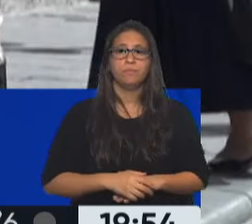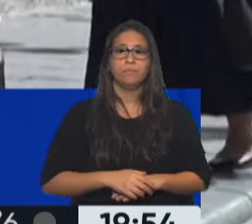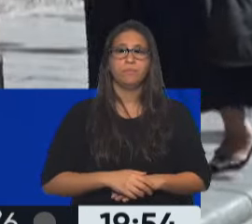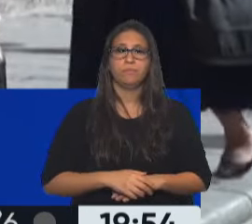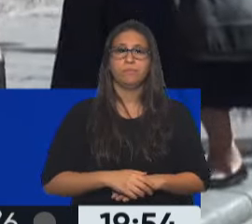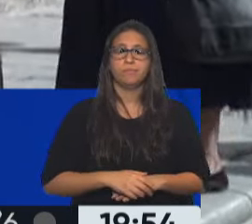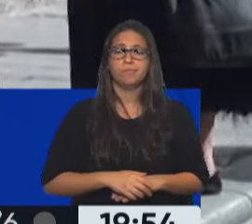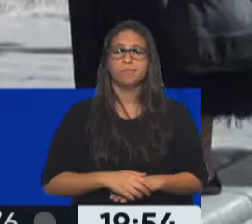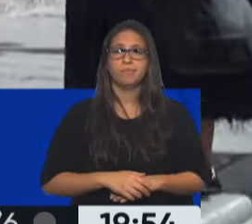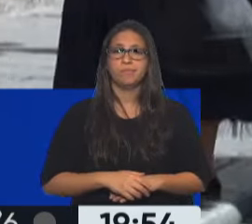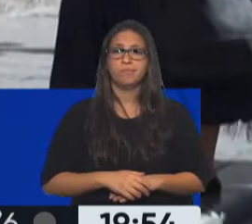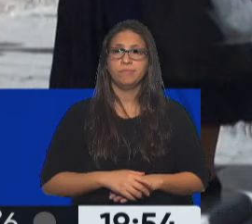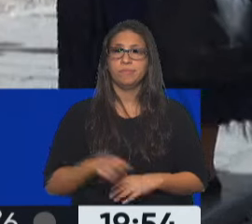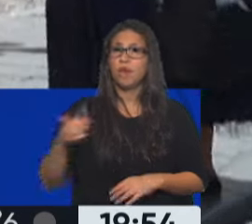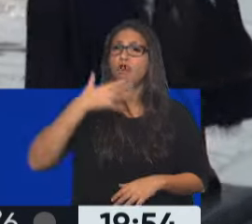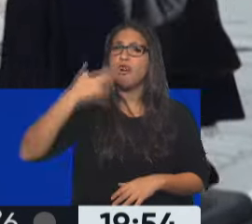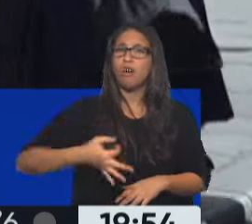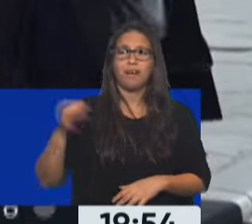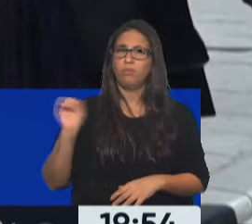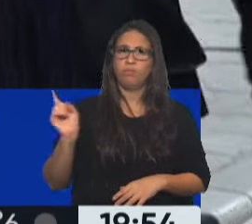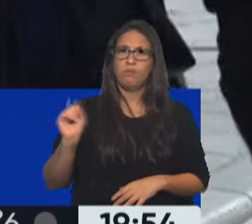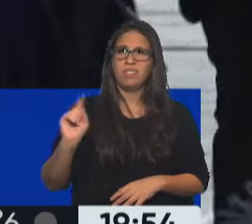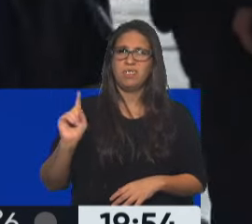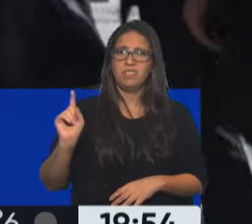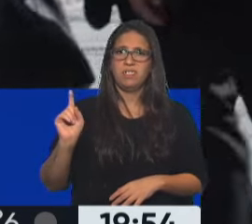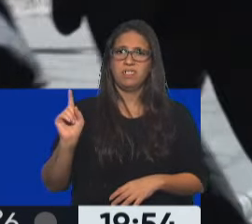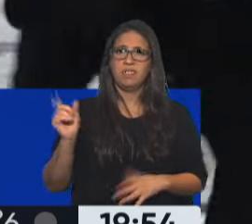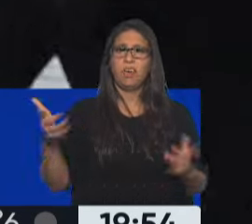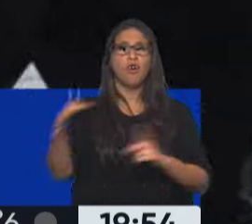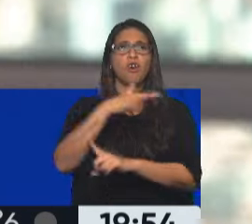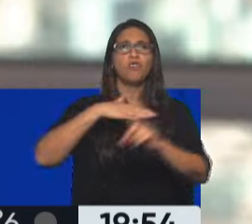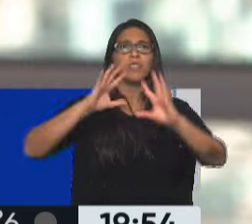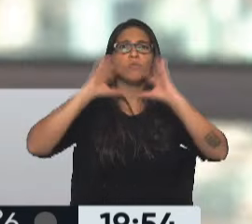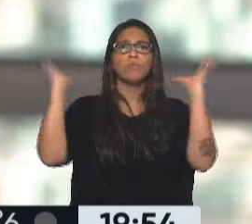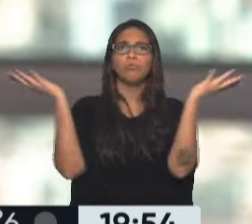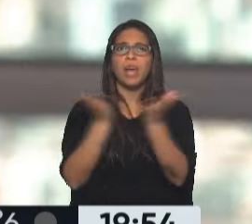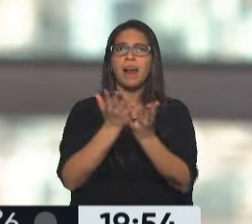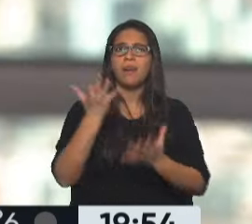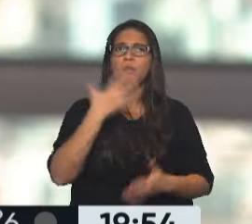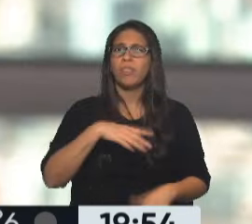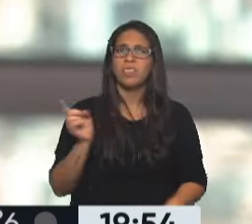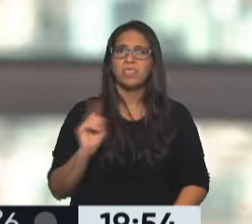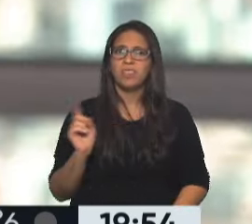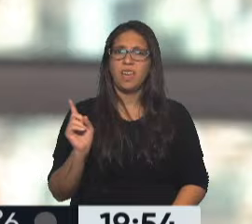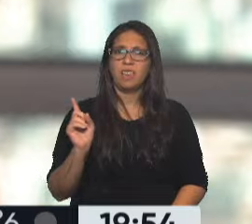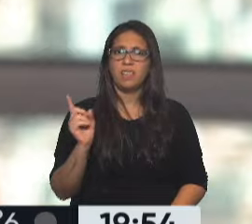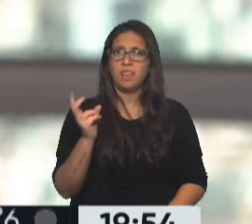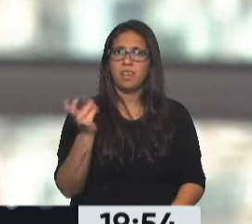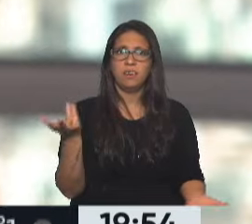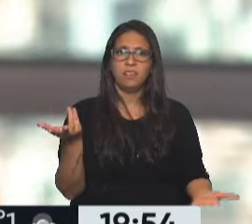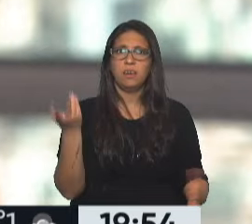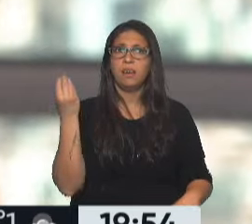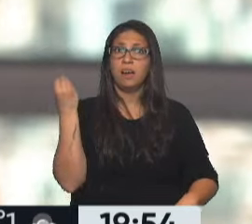No es lo correcto no entender el contexto internacional que estamos atravesando, y el golpe de Estado debería